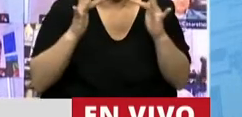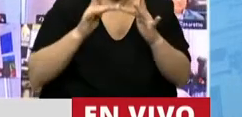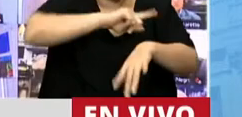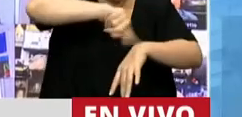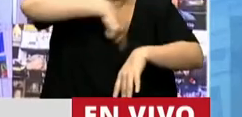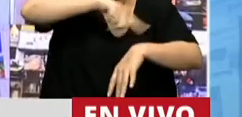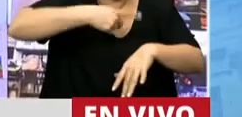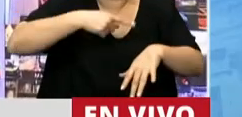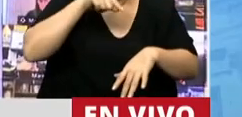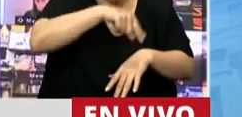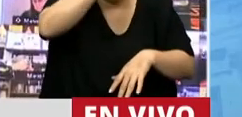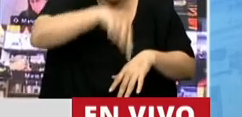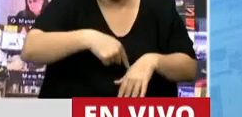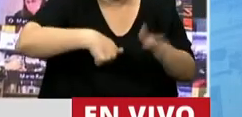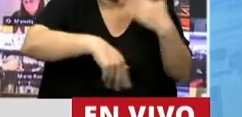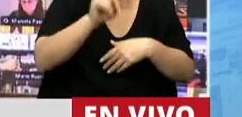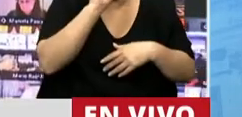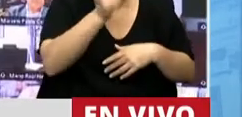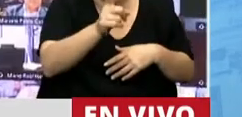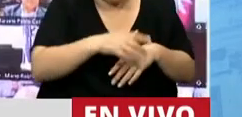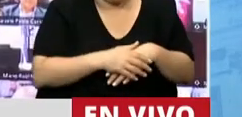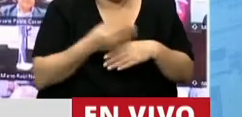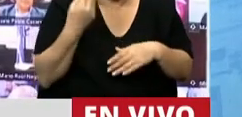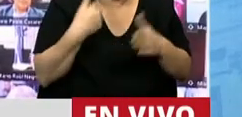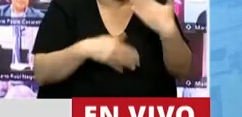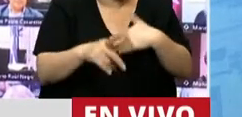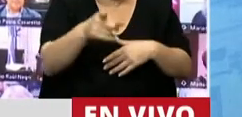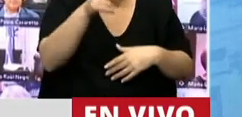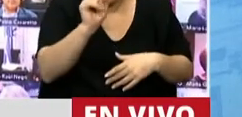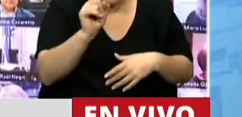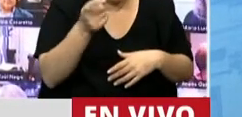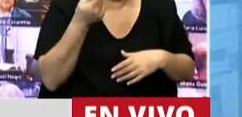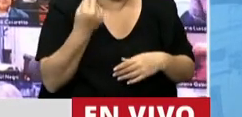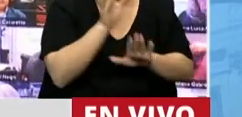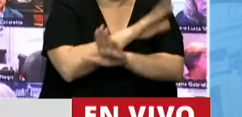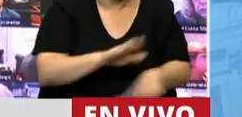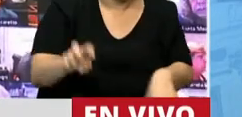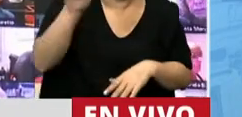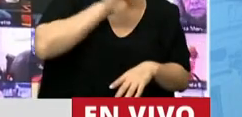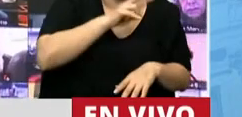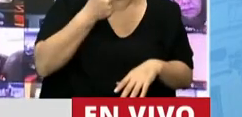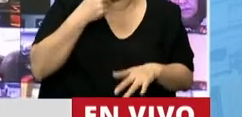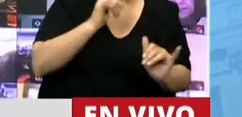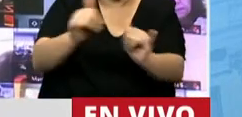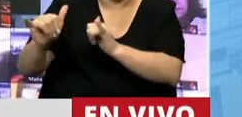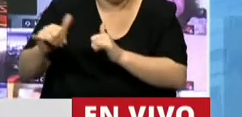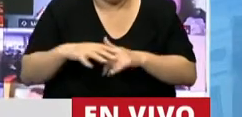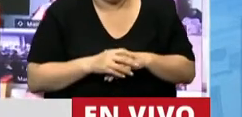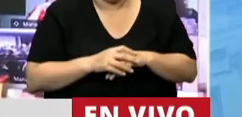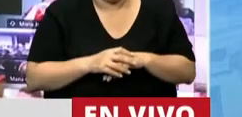aumentando de esta forma los riesgos a los que están expuestos principalmente las niñas, niños y adolescentes,